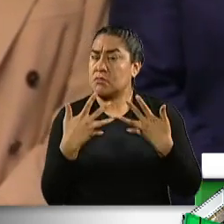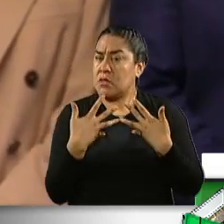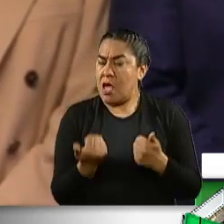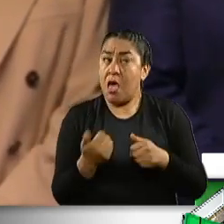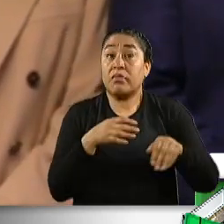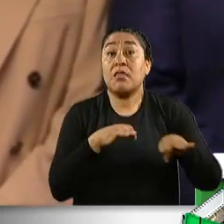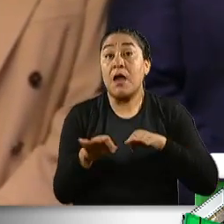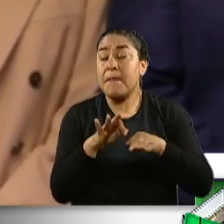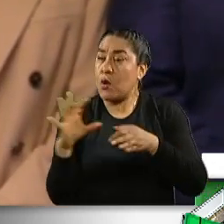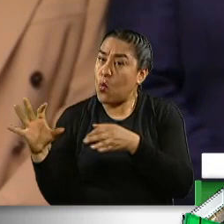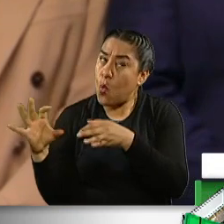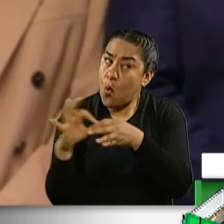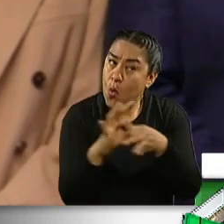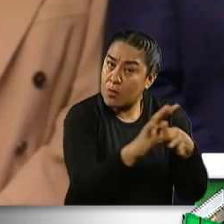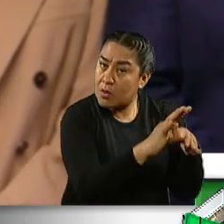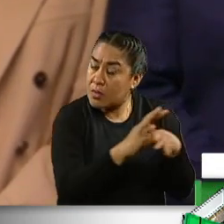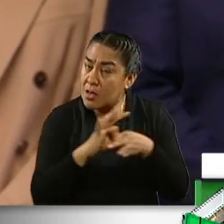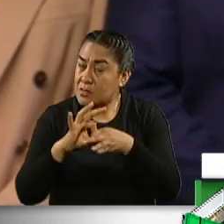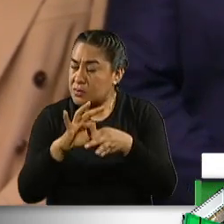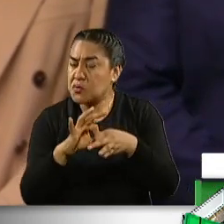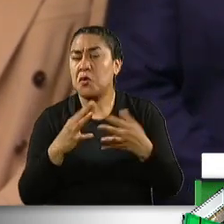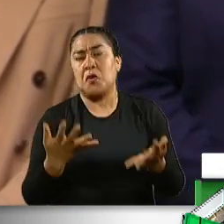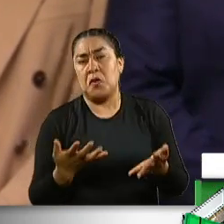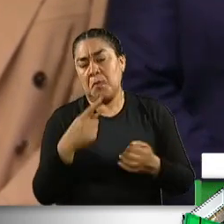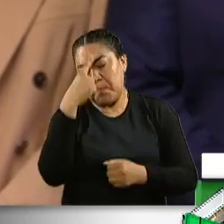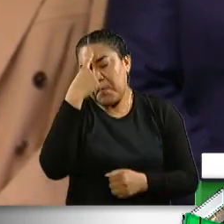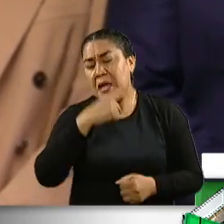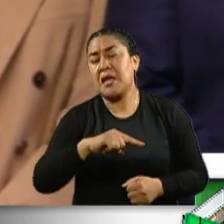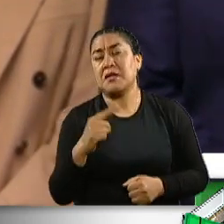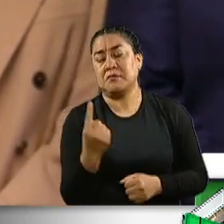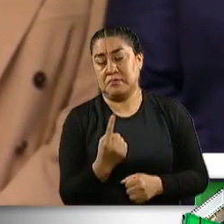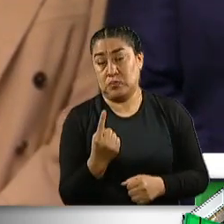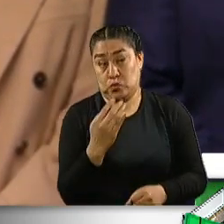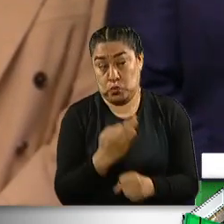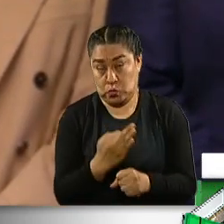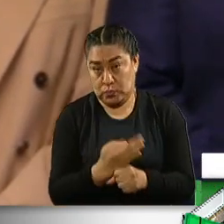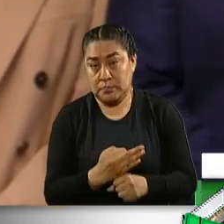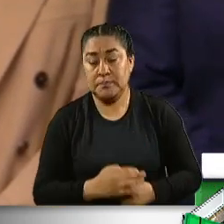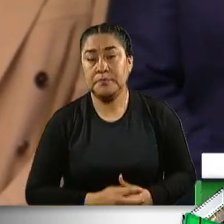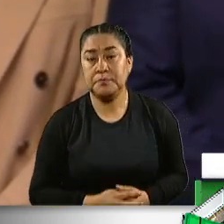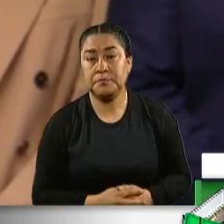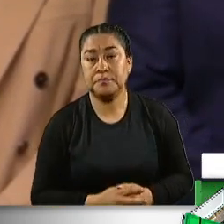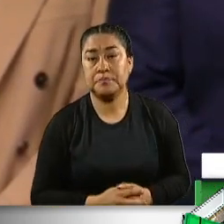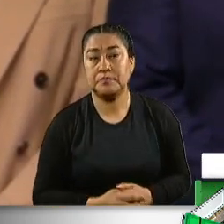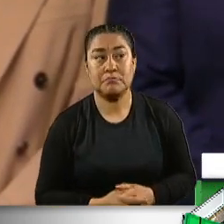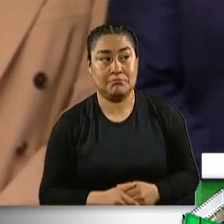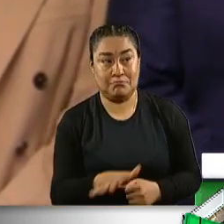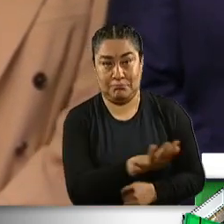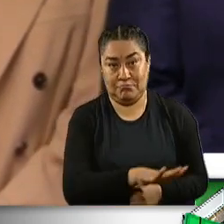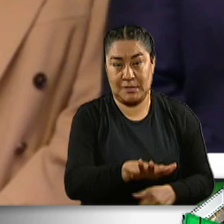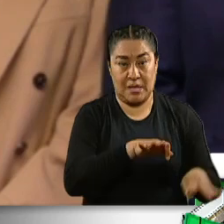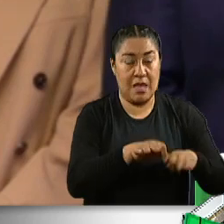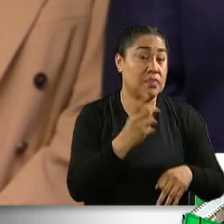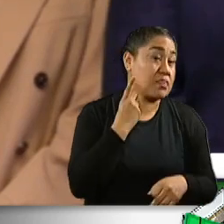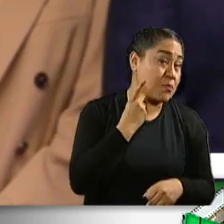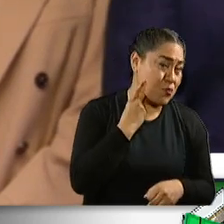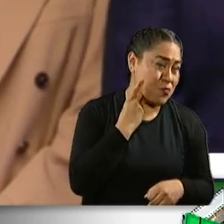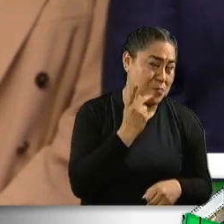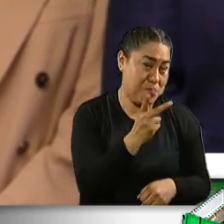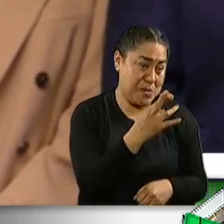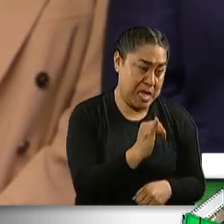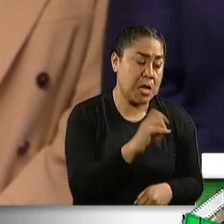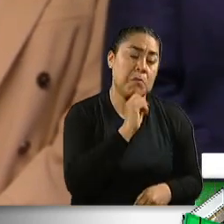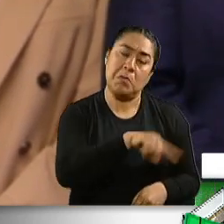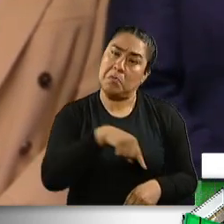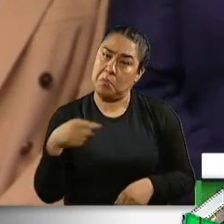trabajo, de coordinación, para que lo que esté haciendo las y los diputados de nuestra fracción